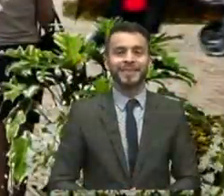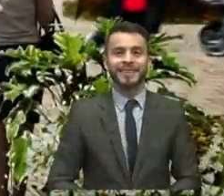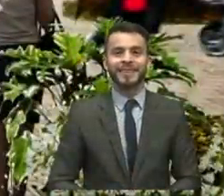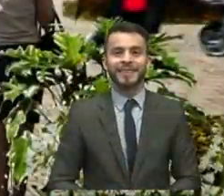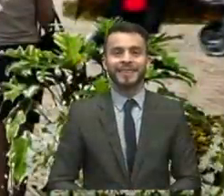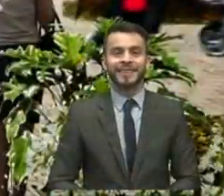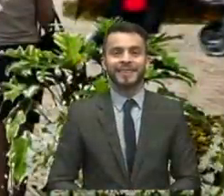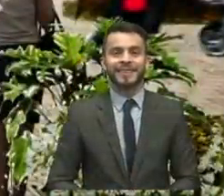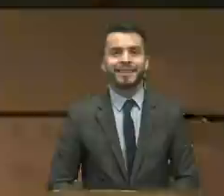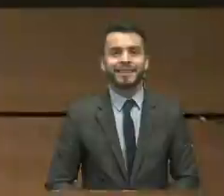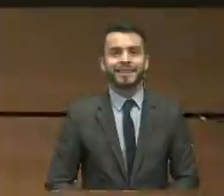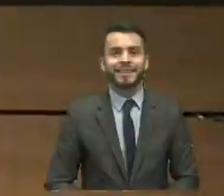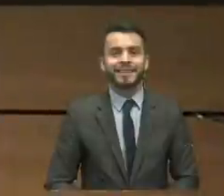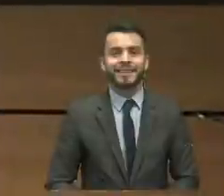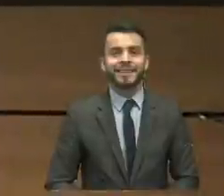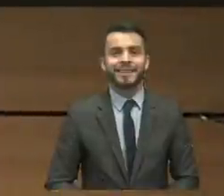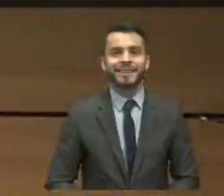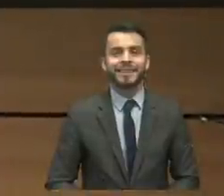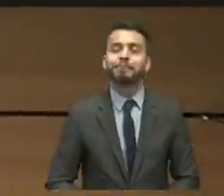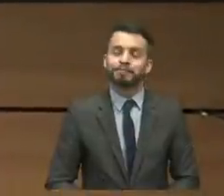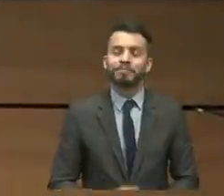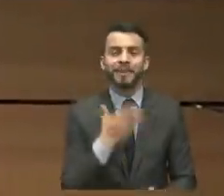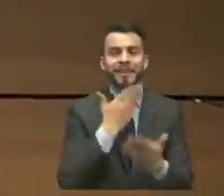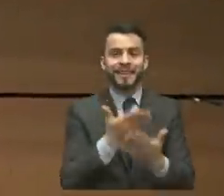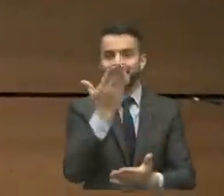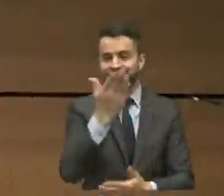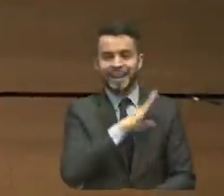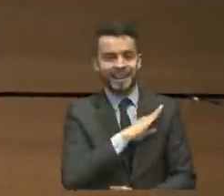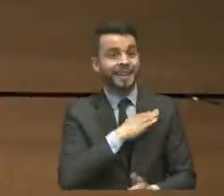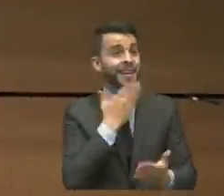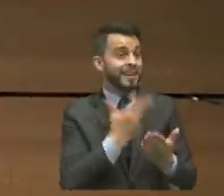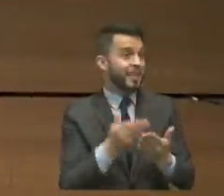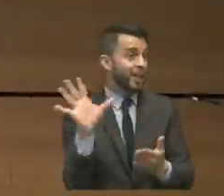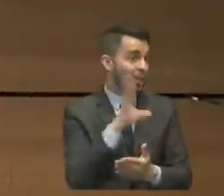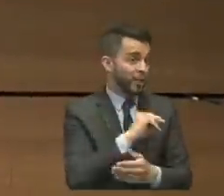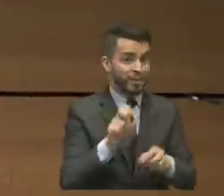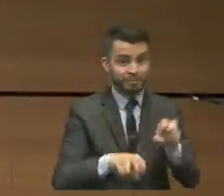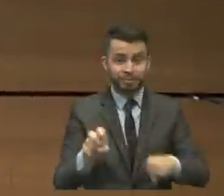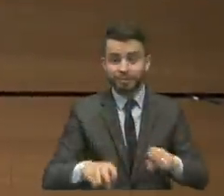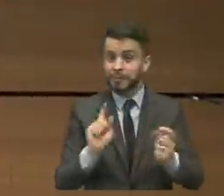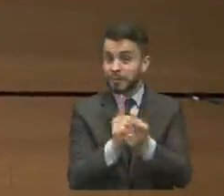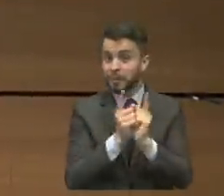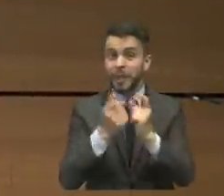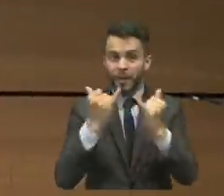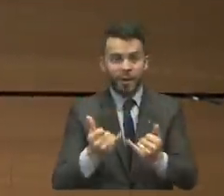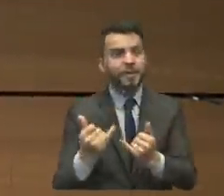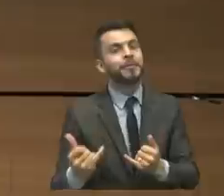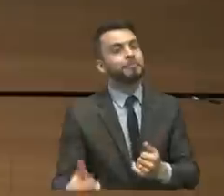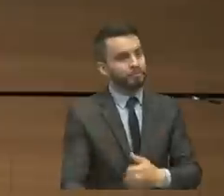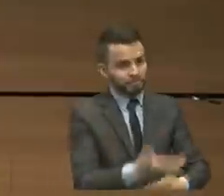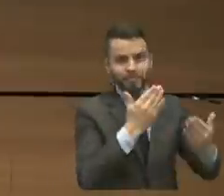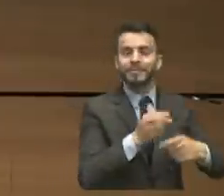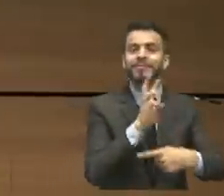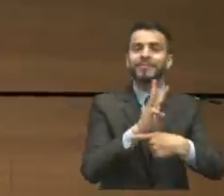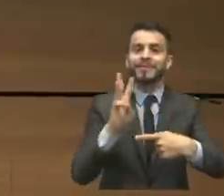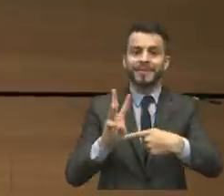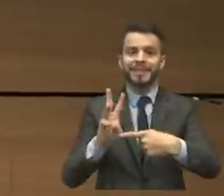Gracias, alcaldesa. Muchas gracias a todos por acompañarnos en este encuentro. Los invitamos a consultar la página